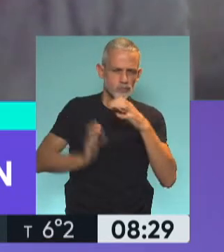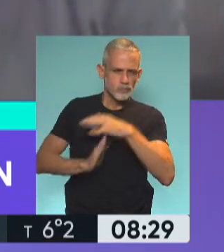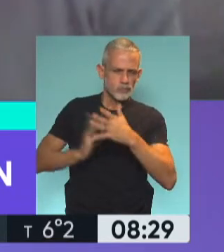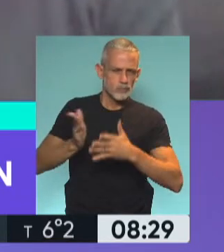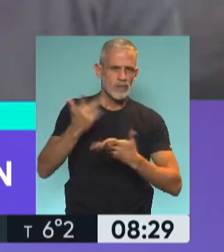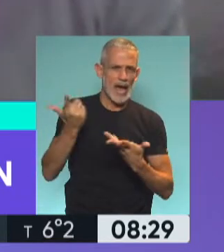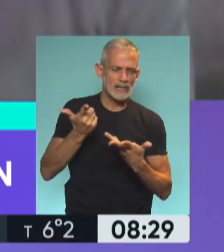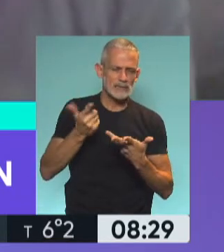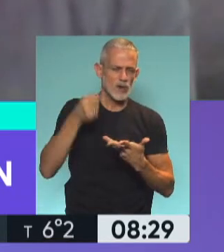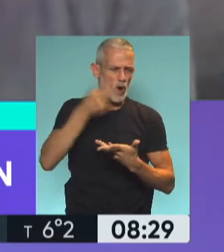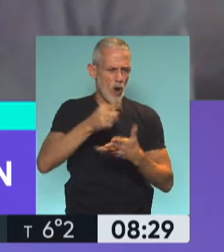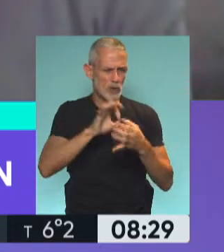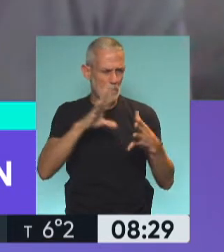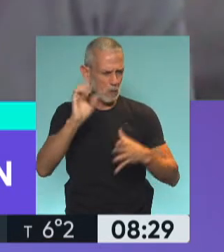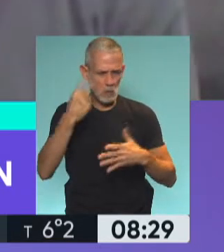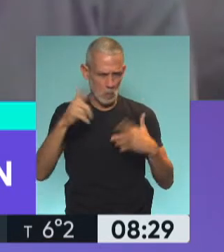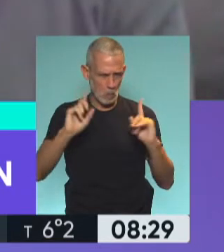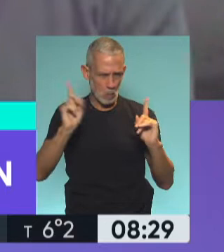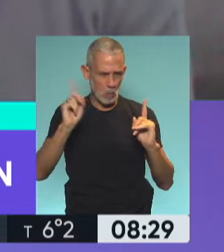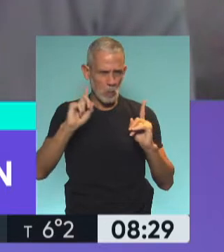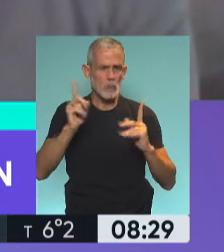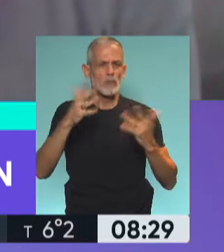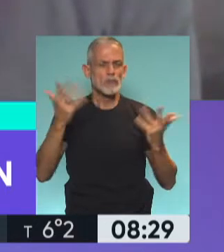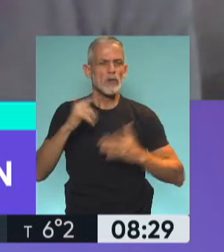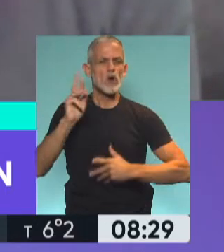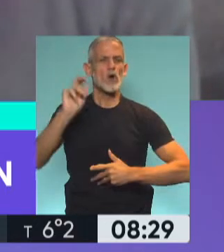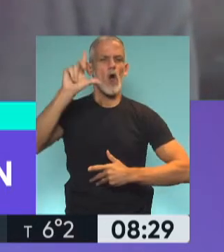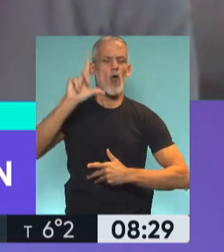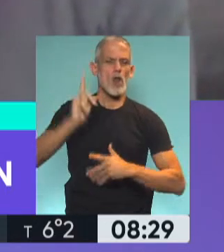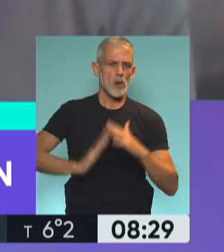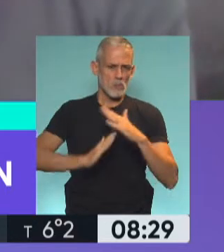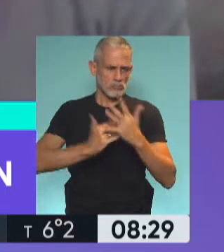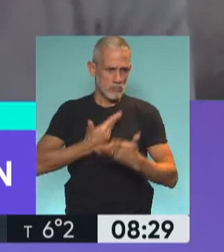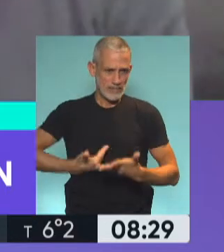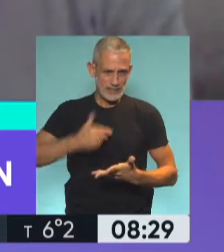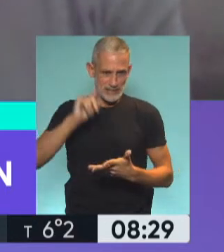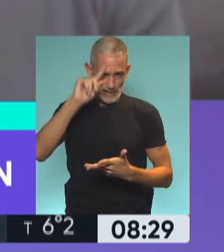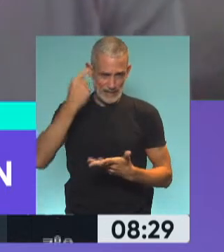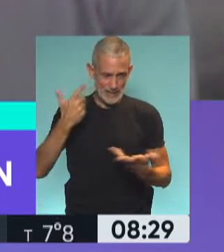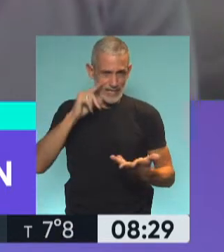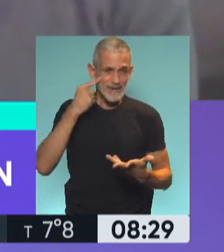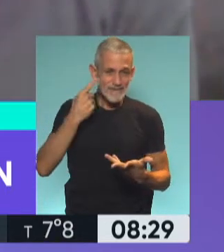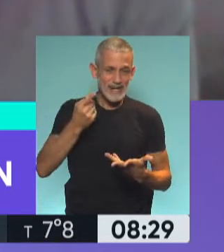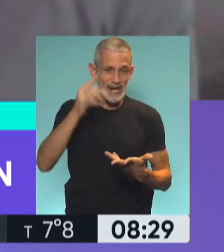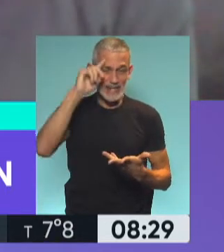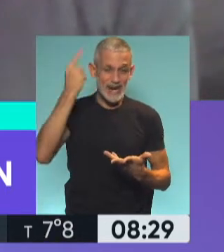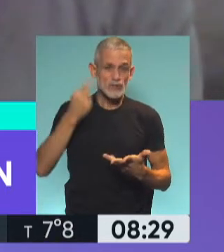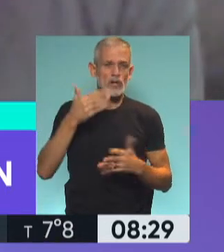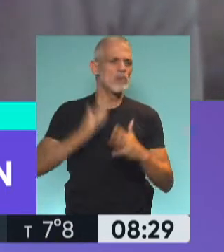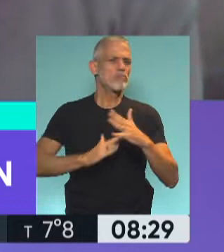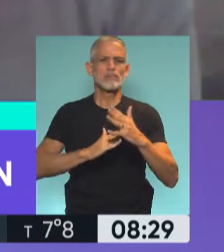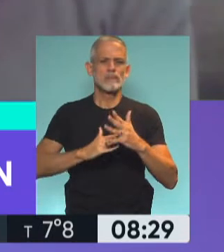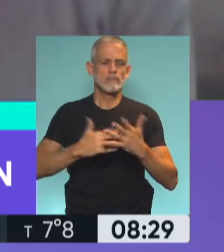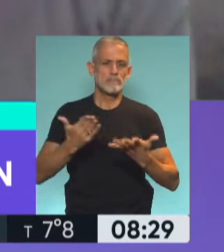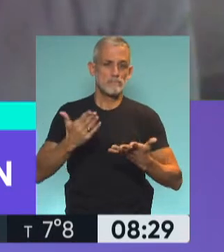nada atentaba contra la autonomía, lo que hacía era asumir el rol del jefe de Estado, o sea, Alberto Fernández, de autoridad sanitaria